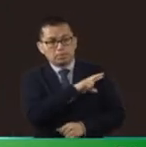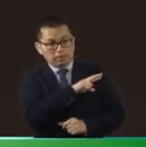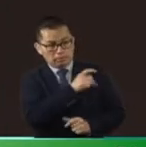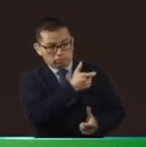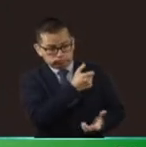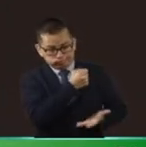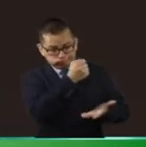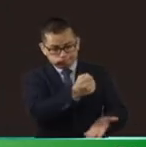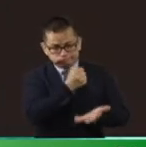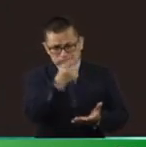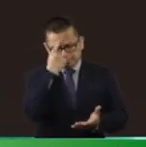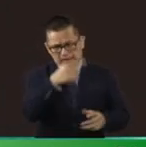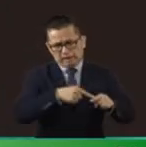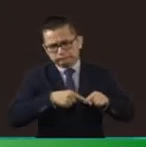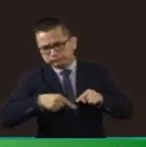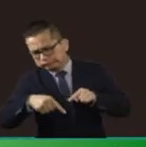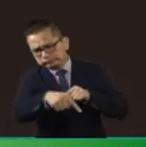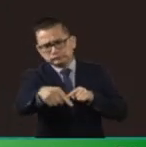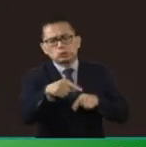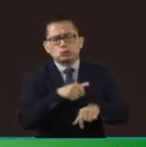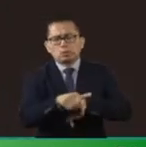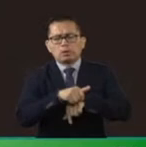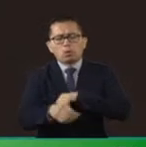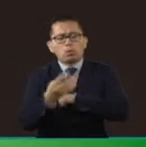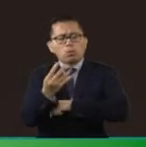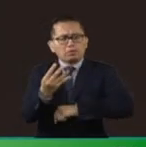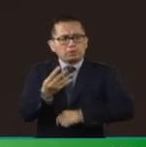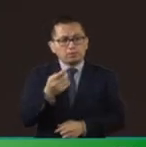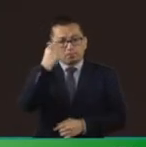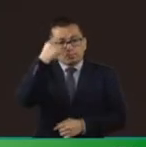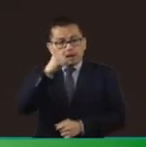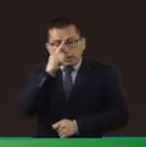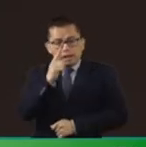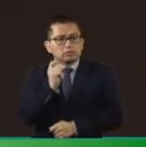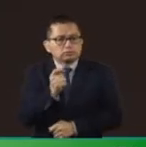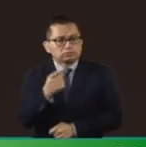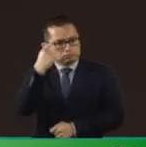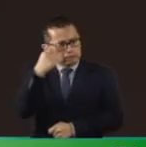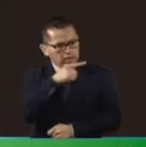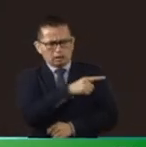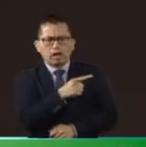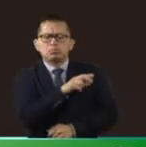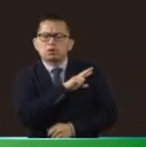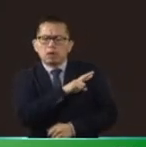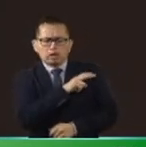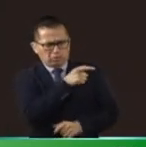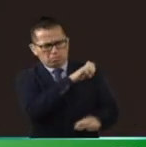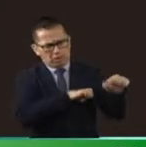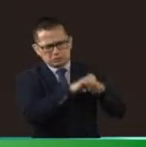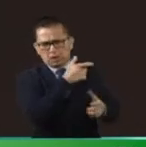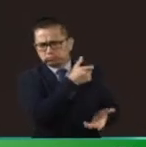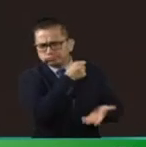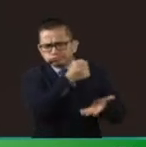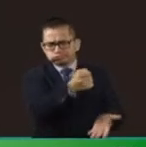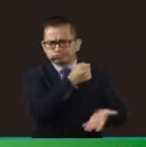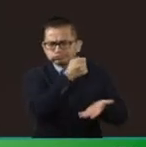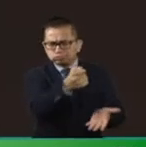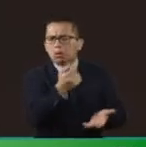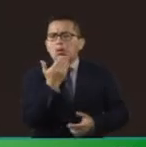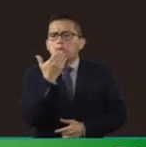privada, con amplias garantías para que precisamente la inversión privada se quede de principio a fin y